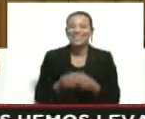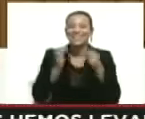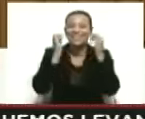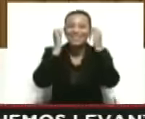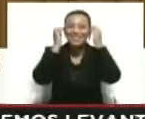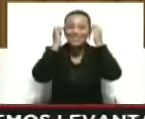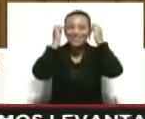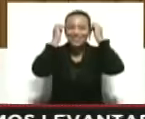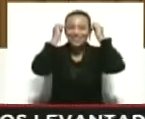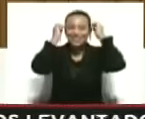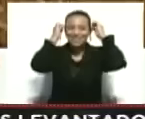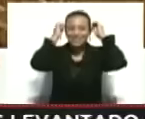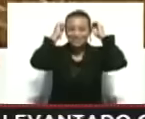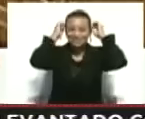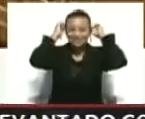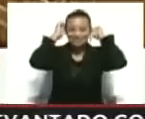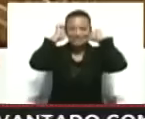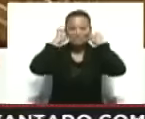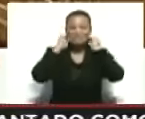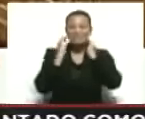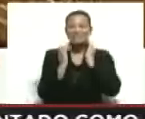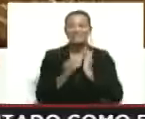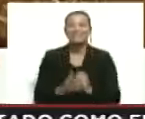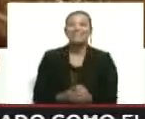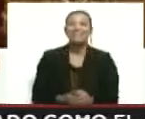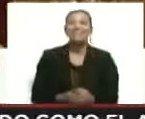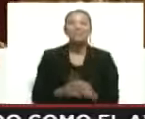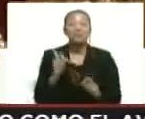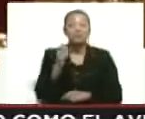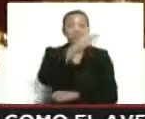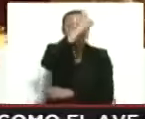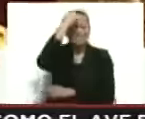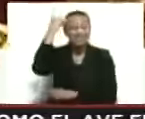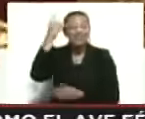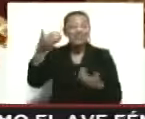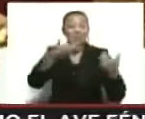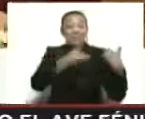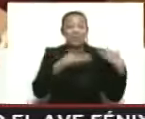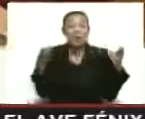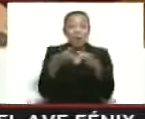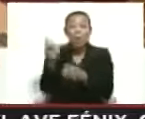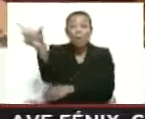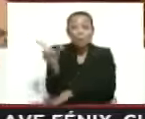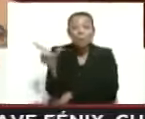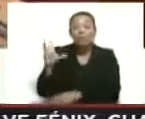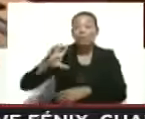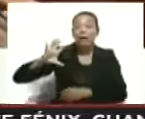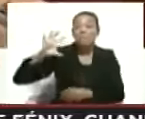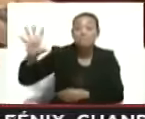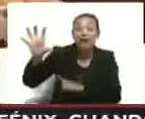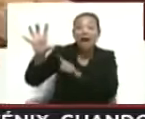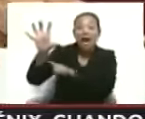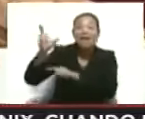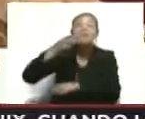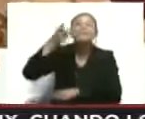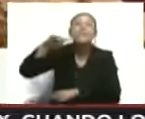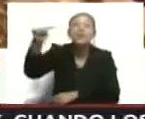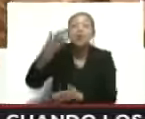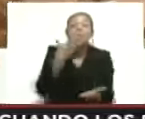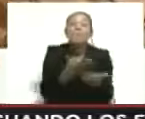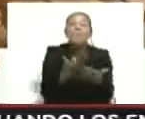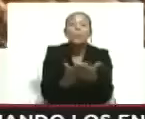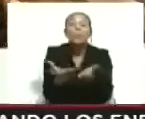Escuchaban la propuesta realizada por el diputado Diosdado Cabello Rondón, representante del Bloque Parlamentario de la Patria, donde han